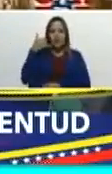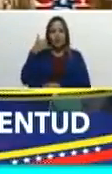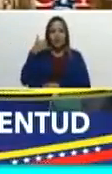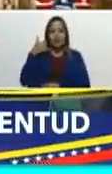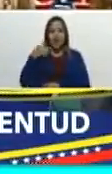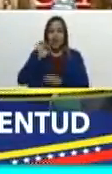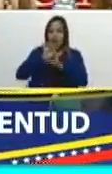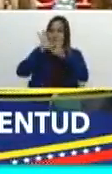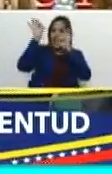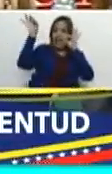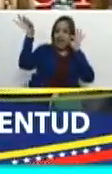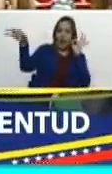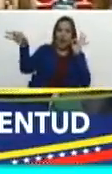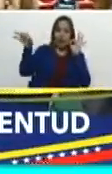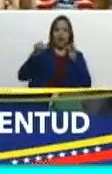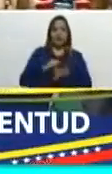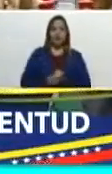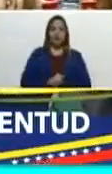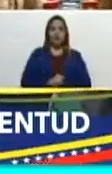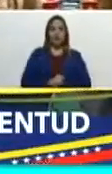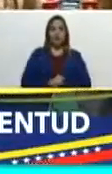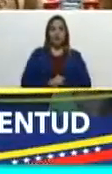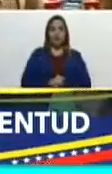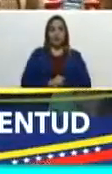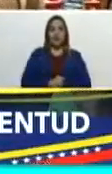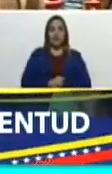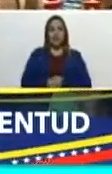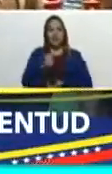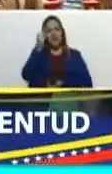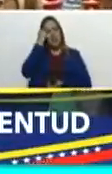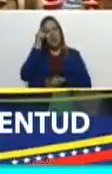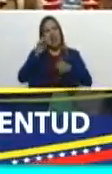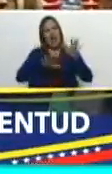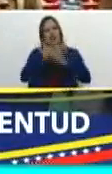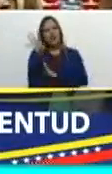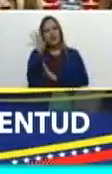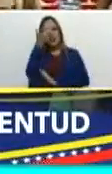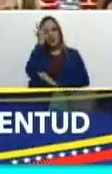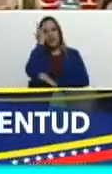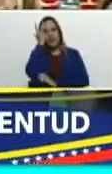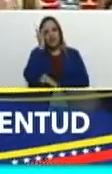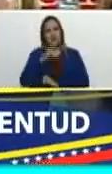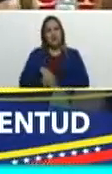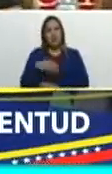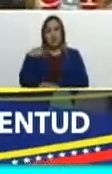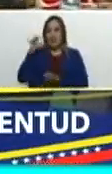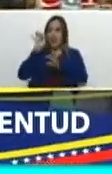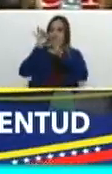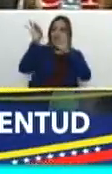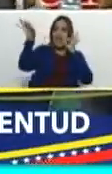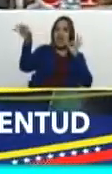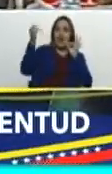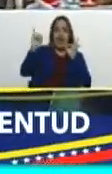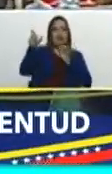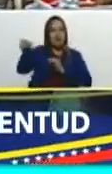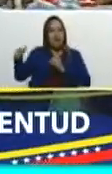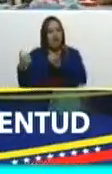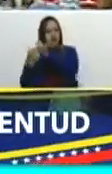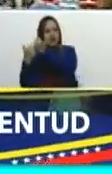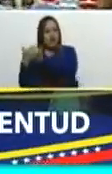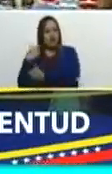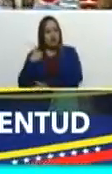lejos, era 14 de febrero. Entonces de lejos estaban los ayudantes, entonces